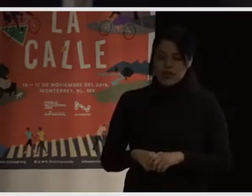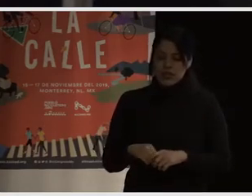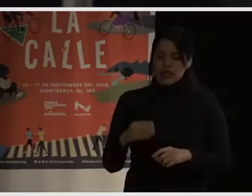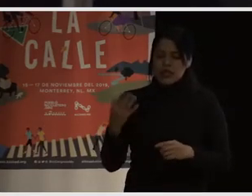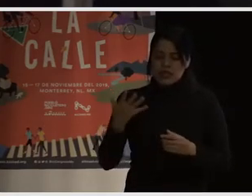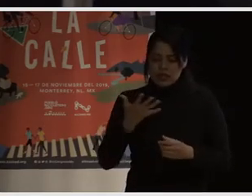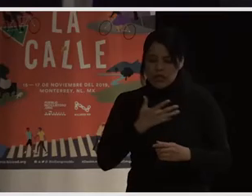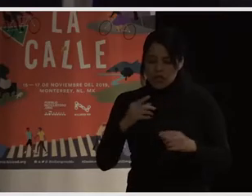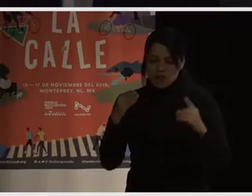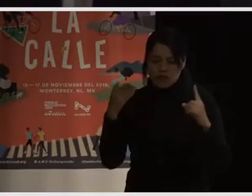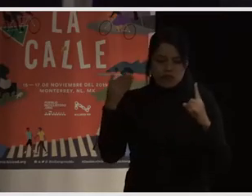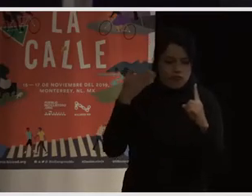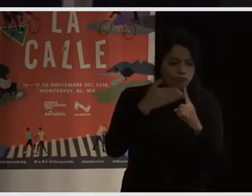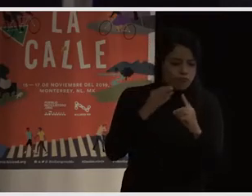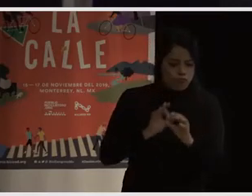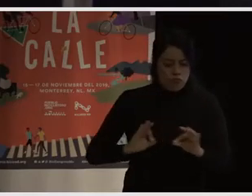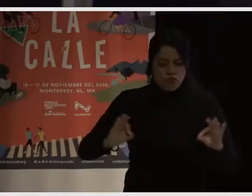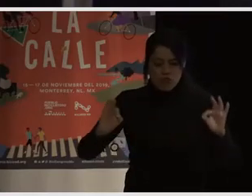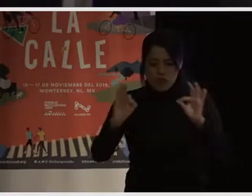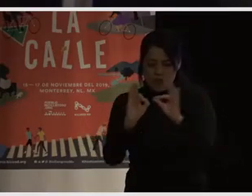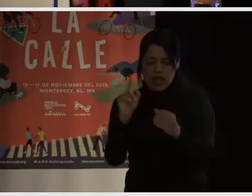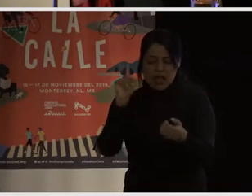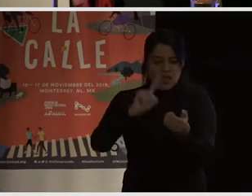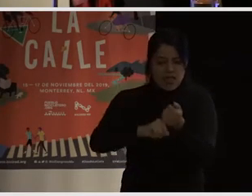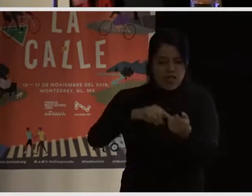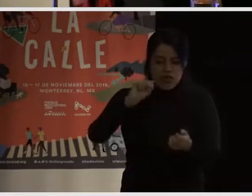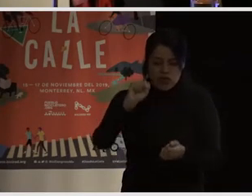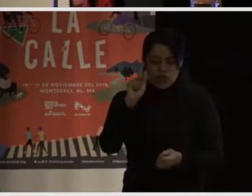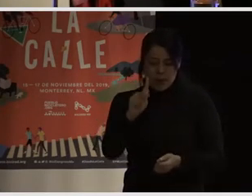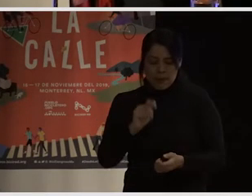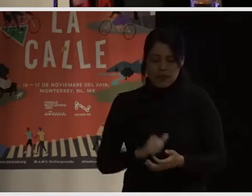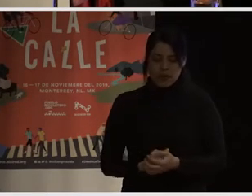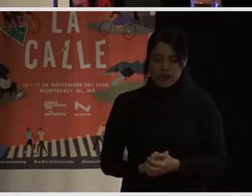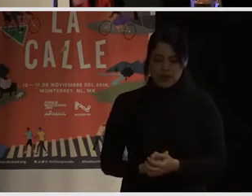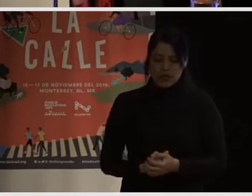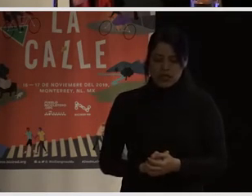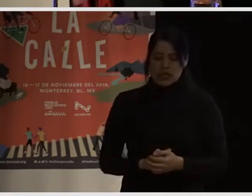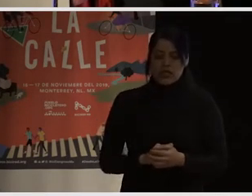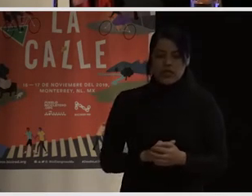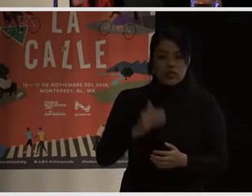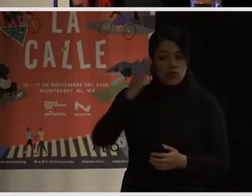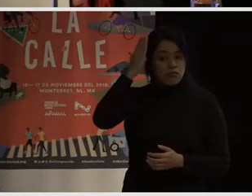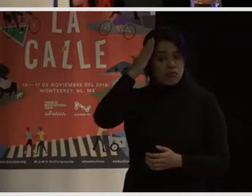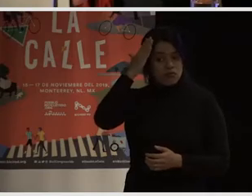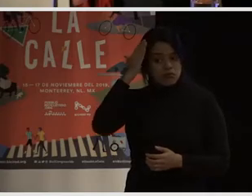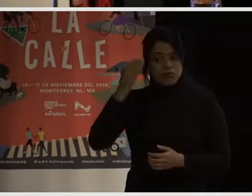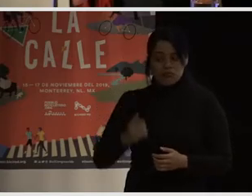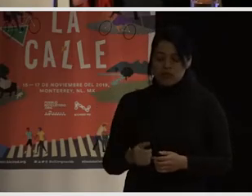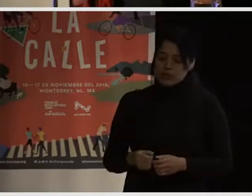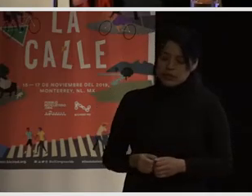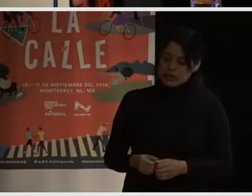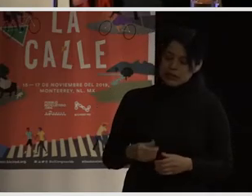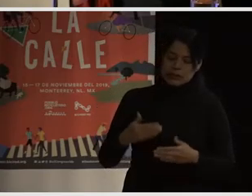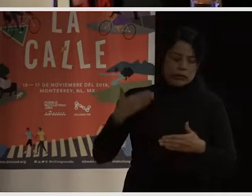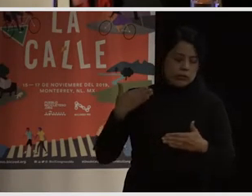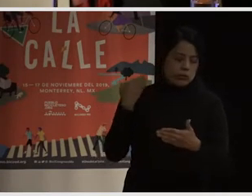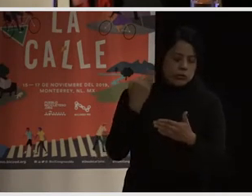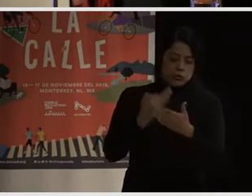reto muy importante hacer el municipio san pedro y en lo que tiene que ver con la coordinación pues ni se diga estamos muy atrasados